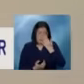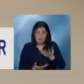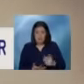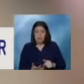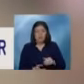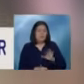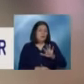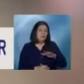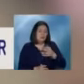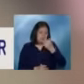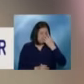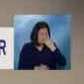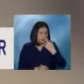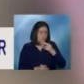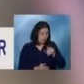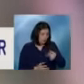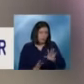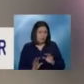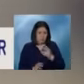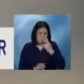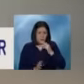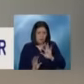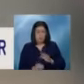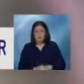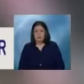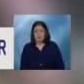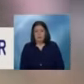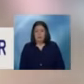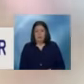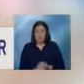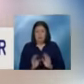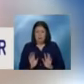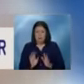Cierra los ojos. Cierra los ojitos. Cierra los ojitos.